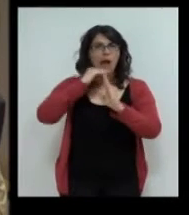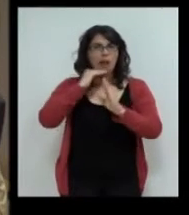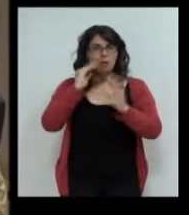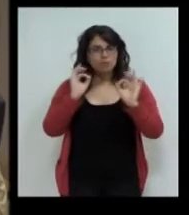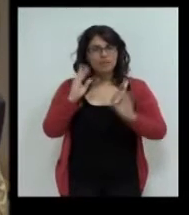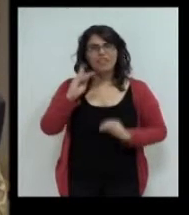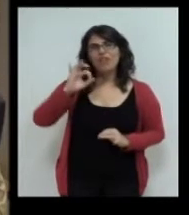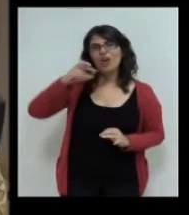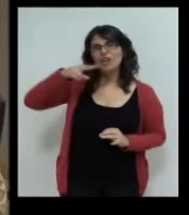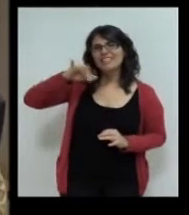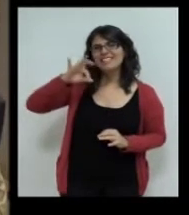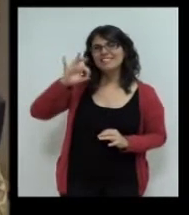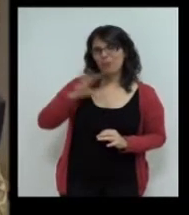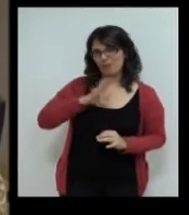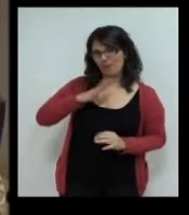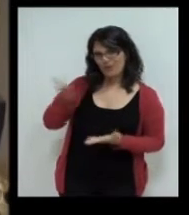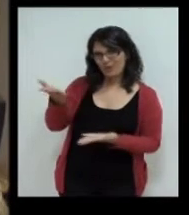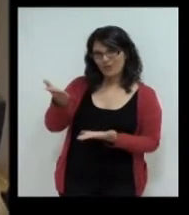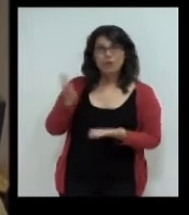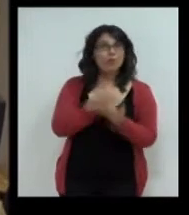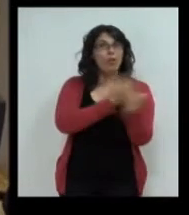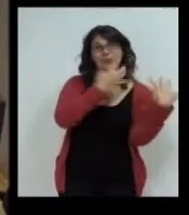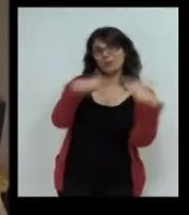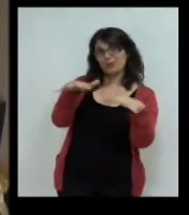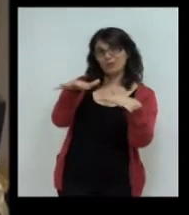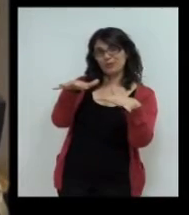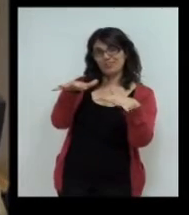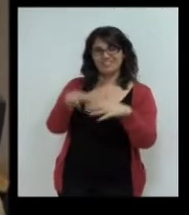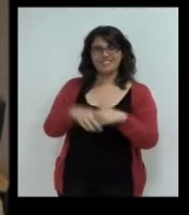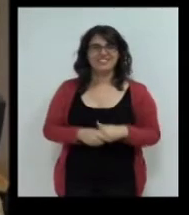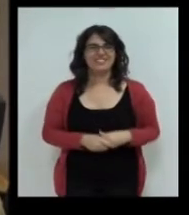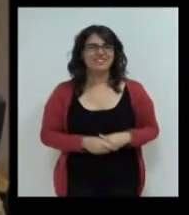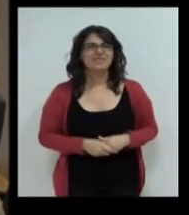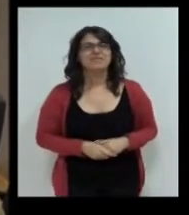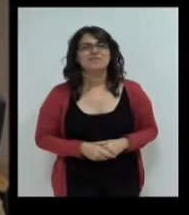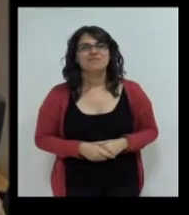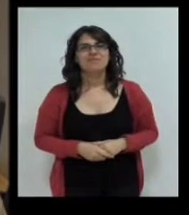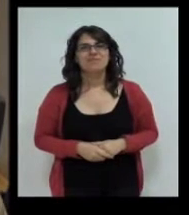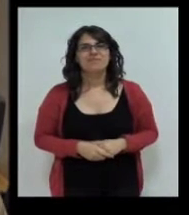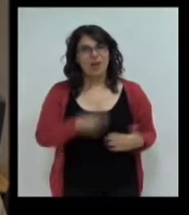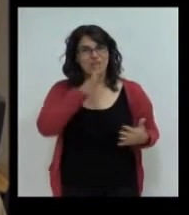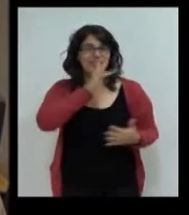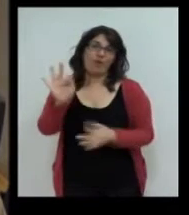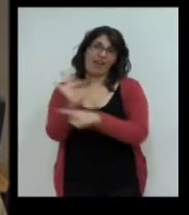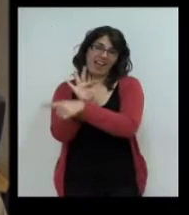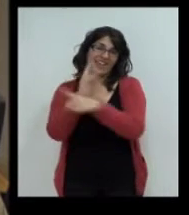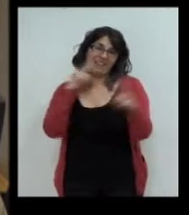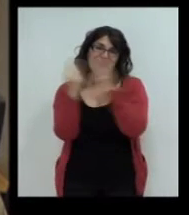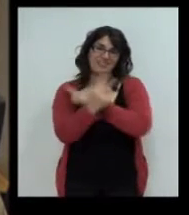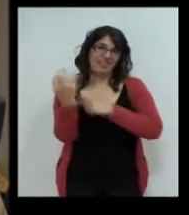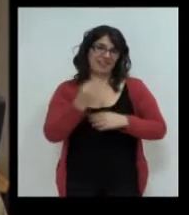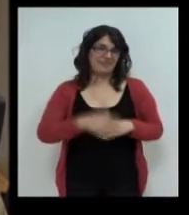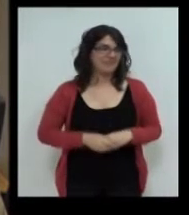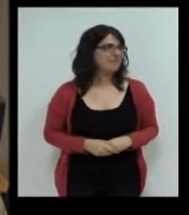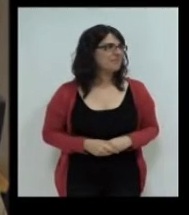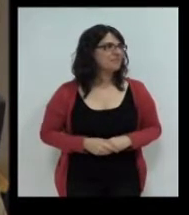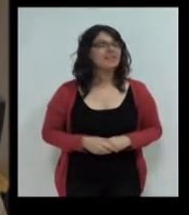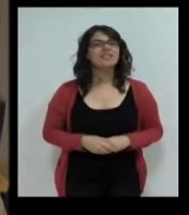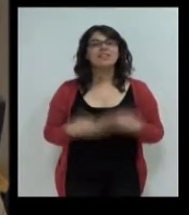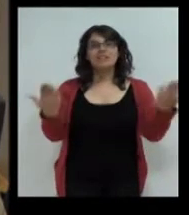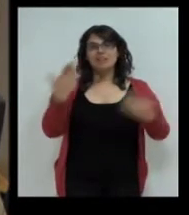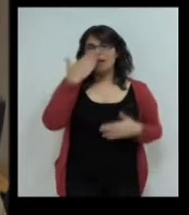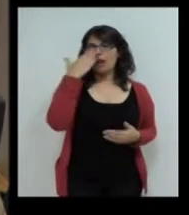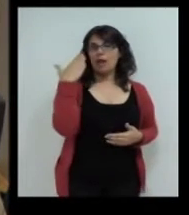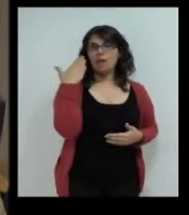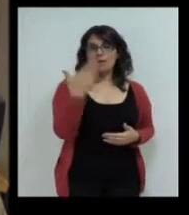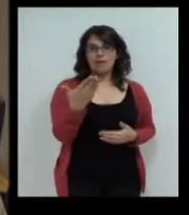favor. Bueno, te hemos mirado, Dionisio. Esta te toca. Bueno, efectivamente, la verdad es que